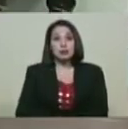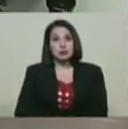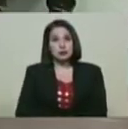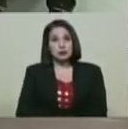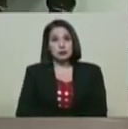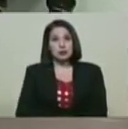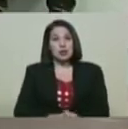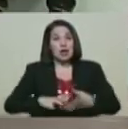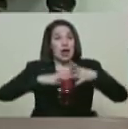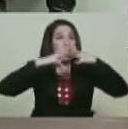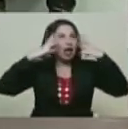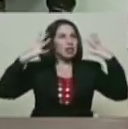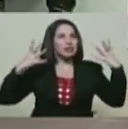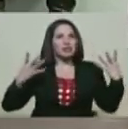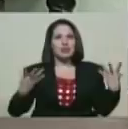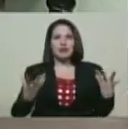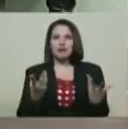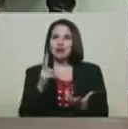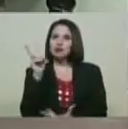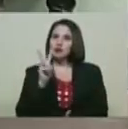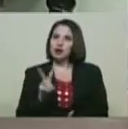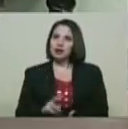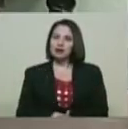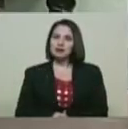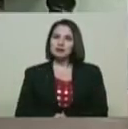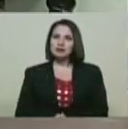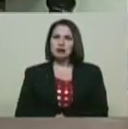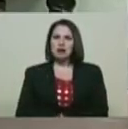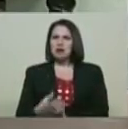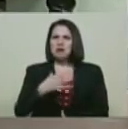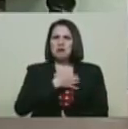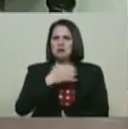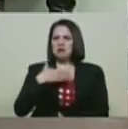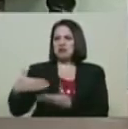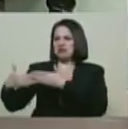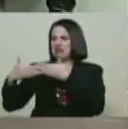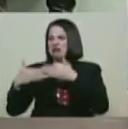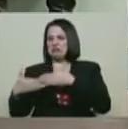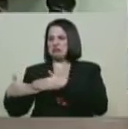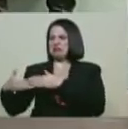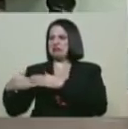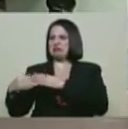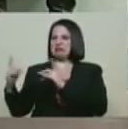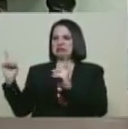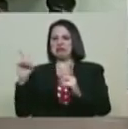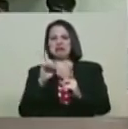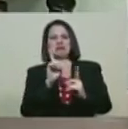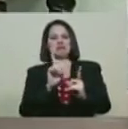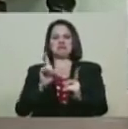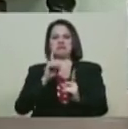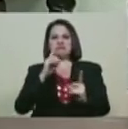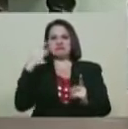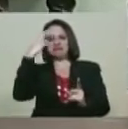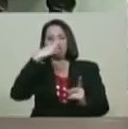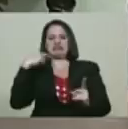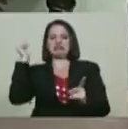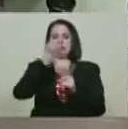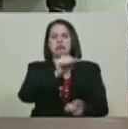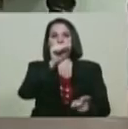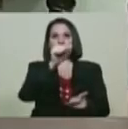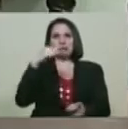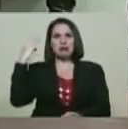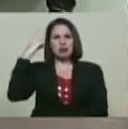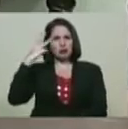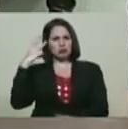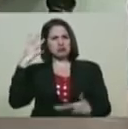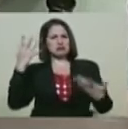la grandeza de Venezuela. No puede venir cuatro imperialistas, racistas, supremacistas, desde